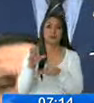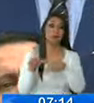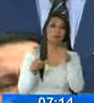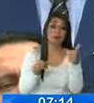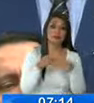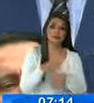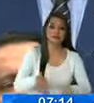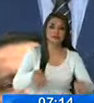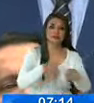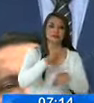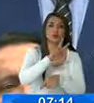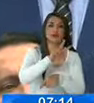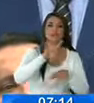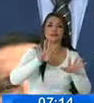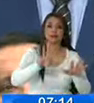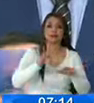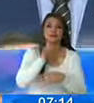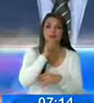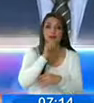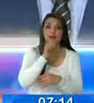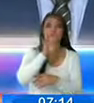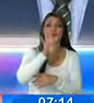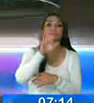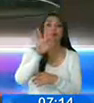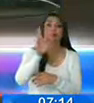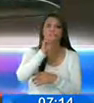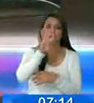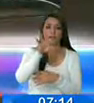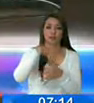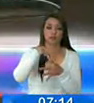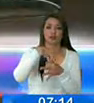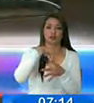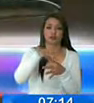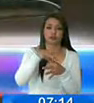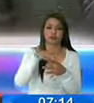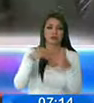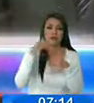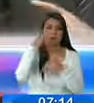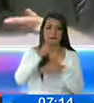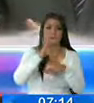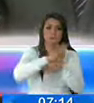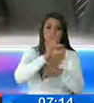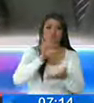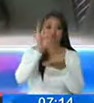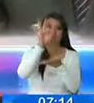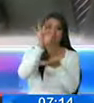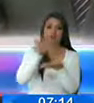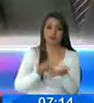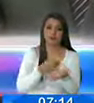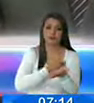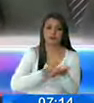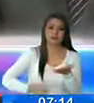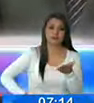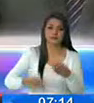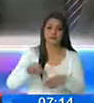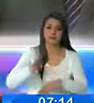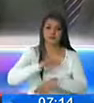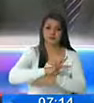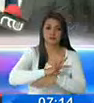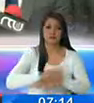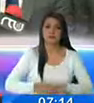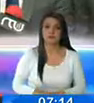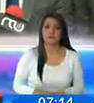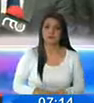votos, les falta 24 para obtener el mínimo requerido en el Pleno de la Asamblea Nacional. Y que Cabeza sea la titular del Poder